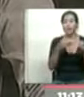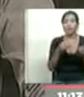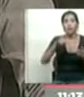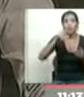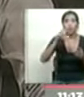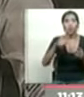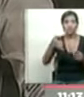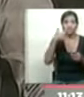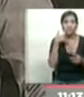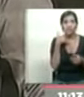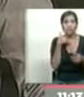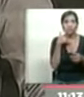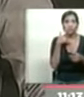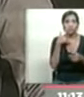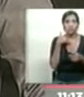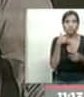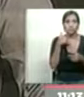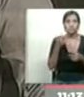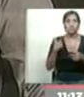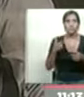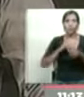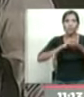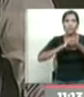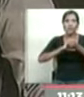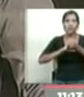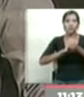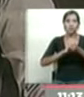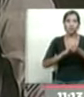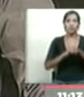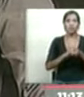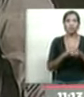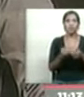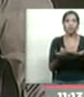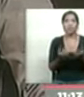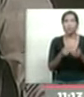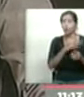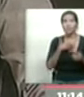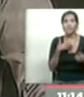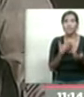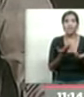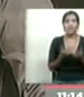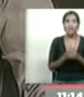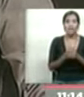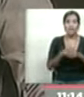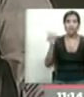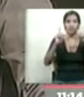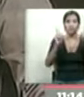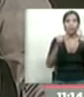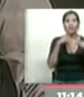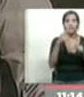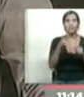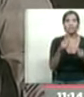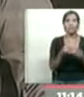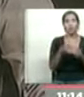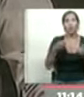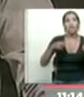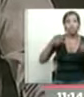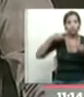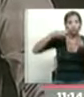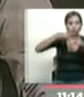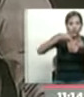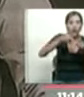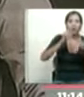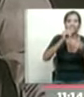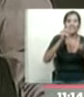llama, tengo panas, amigos míos. Mira, no quieres salir aquí en los medios, ¿verdad? Voy a decir que tú eres un enchufado que está aquí en Miami,